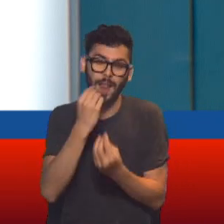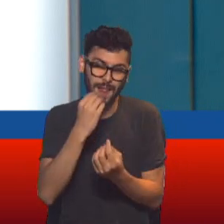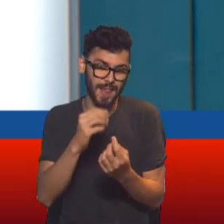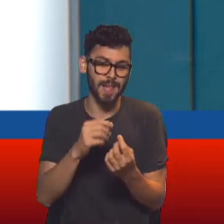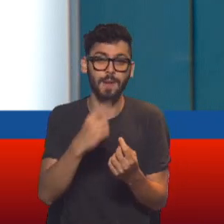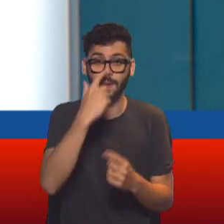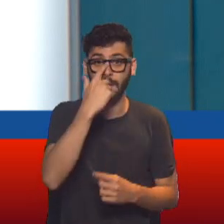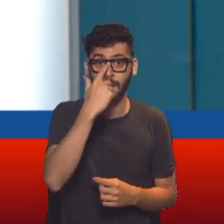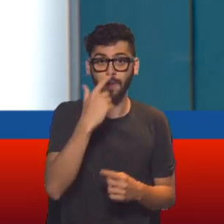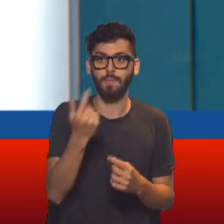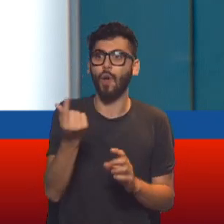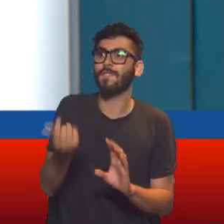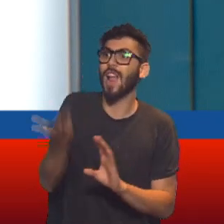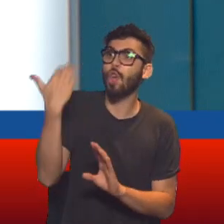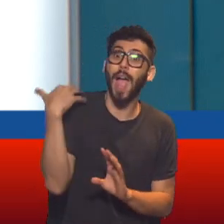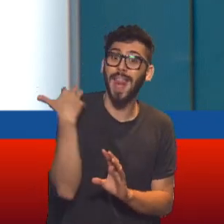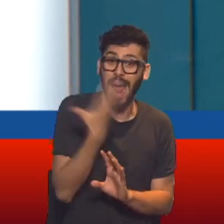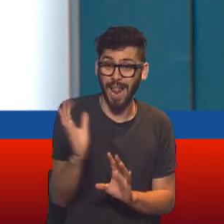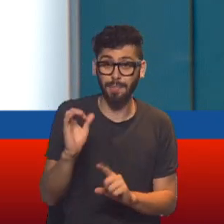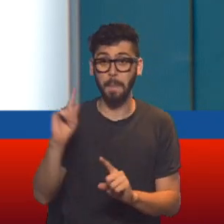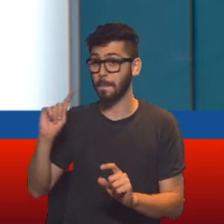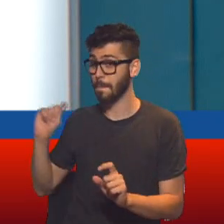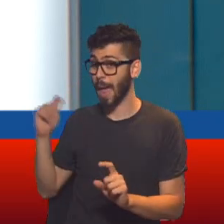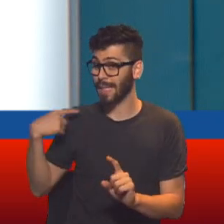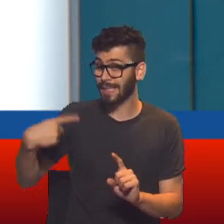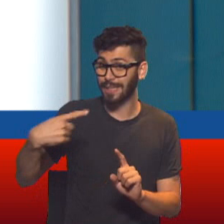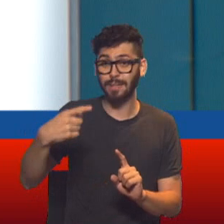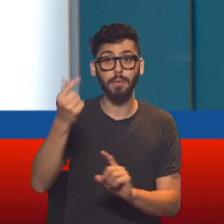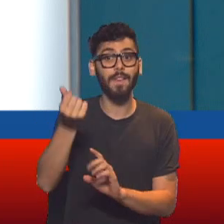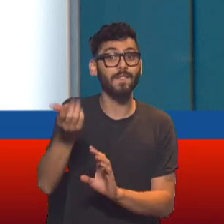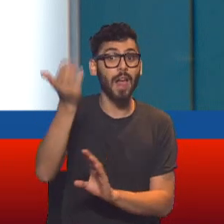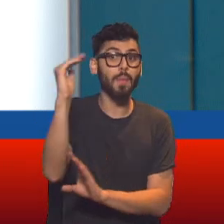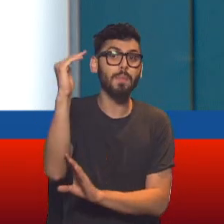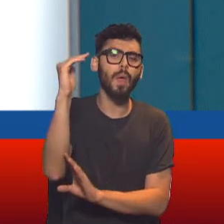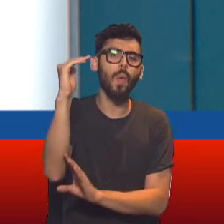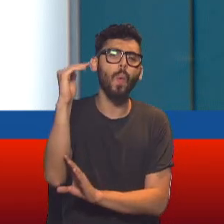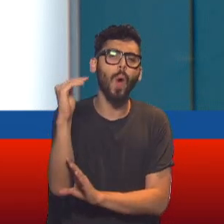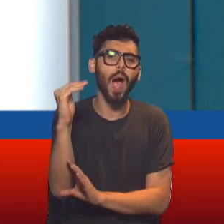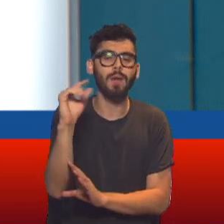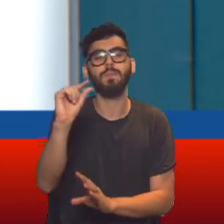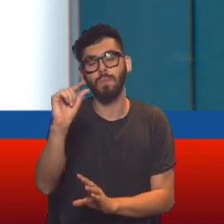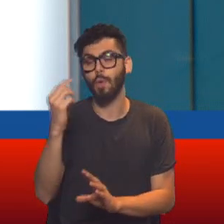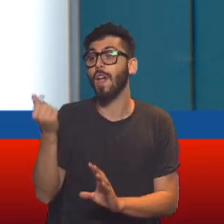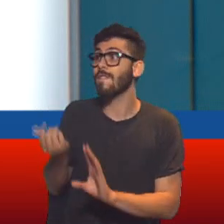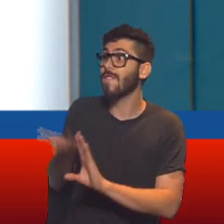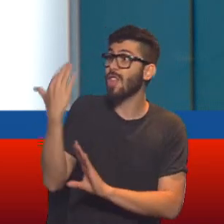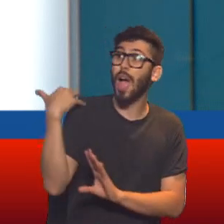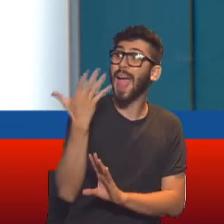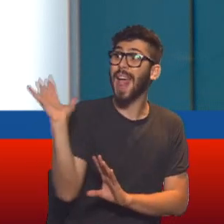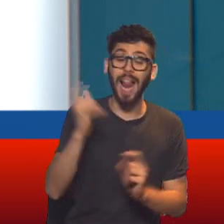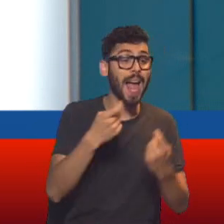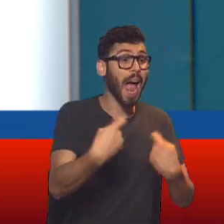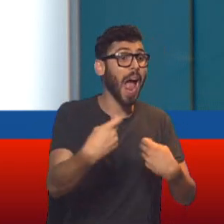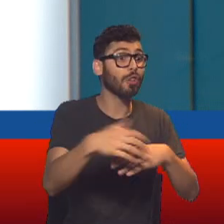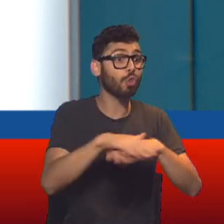inflación general, al promedio, en los últimos meses vemos que empieza a caer, ¿sí? Relativamente, es decir, respecto a la inflación general, es decir, es un proceso